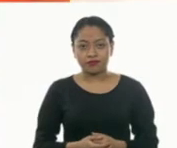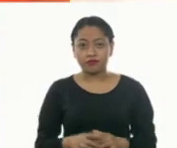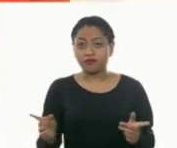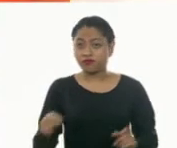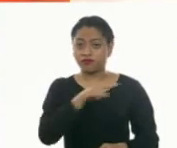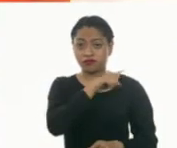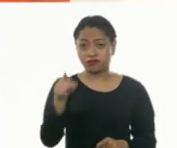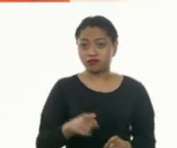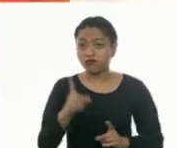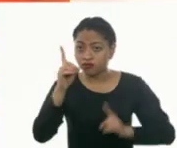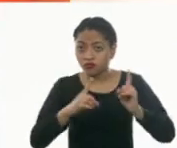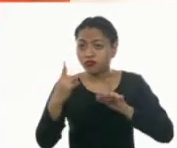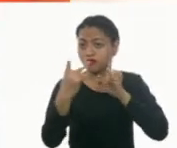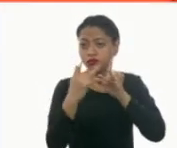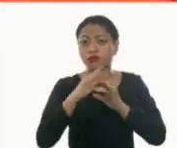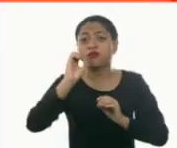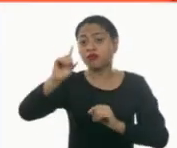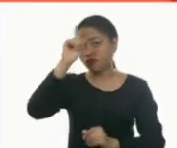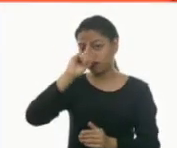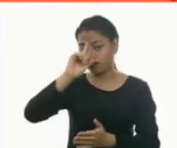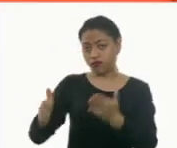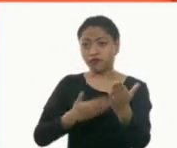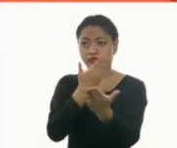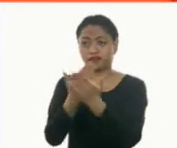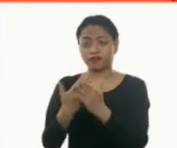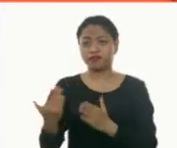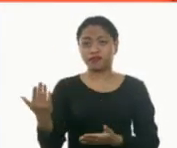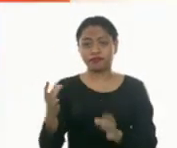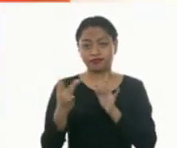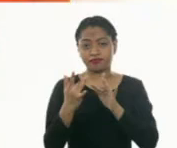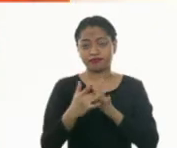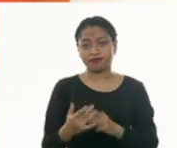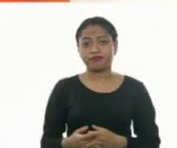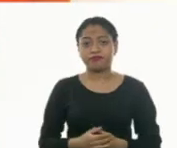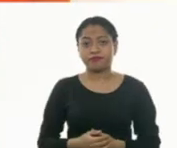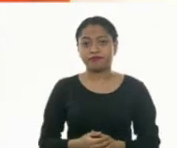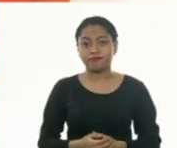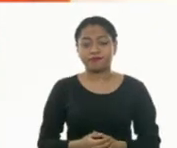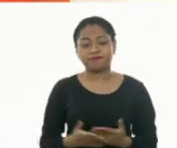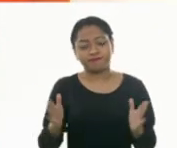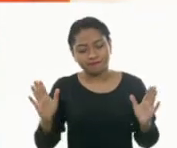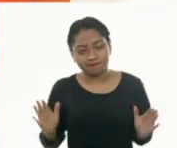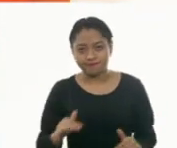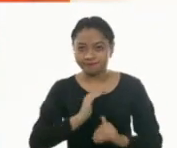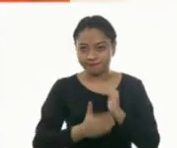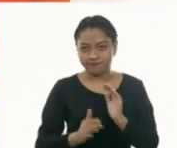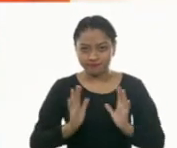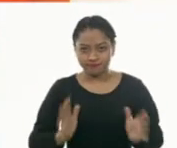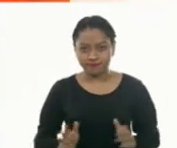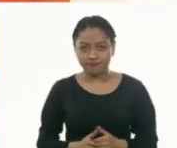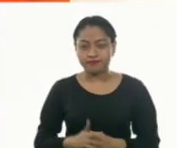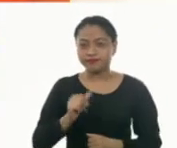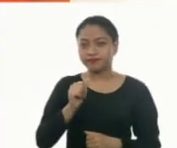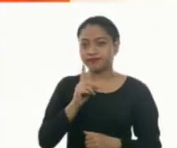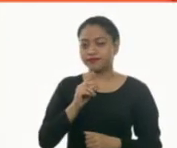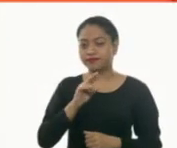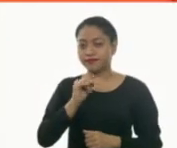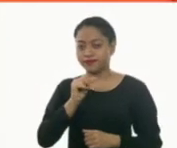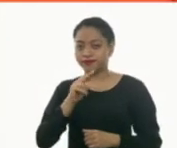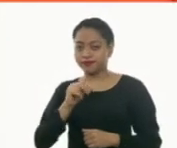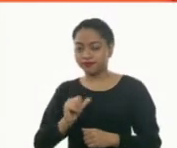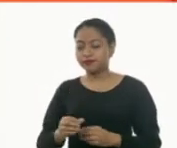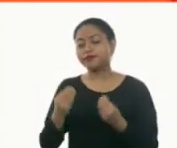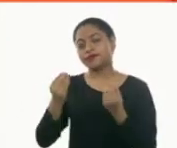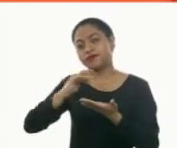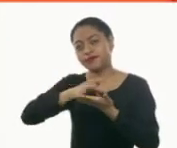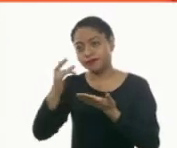para que nos hagan llegar todas sus sugerencias y todos sus comentarios. Pues bueno, hemos terminado. Adriana, muchas gracias